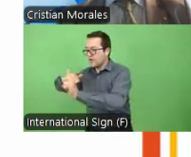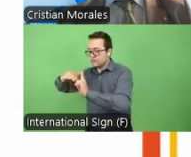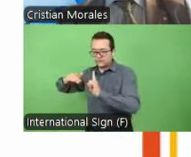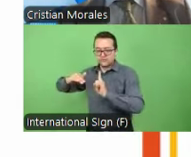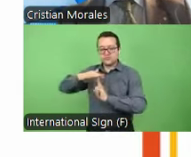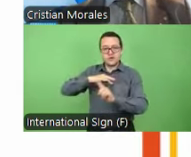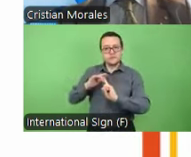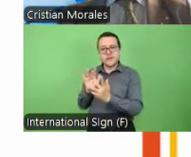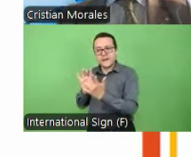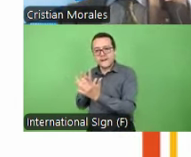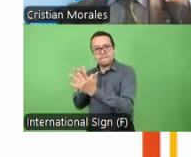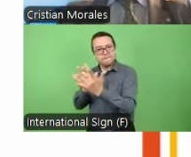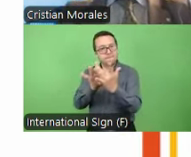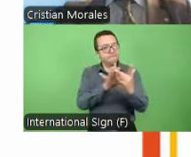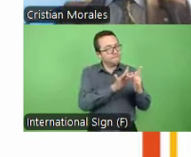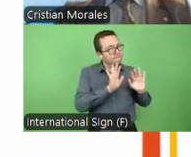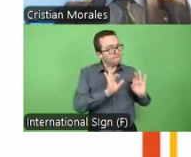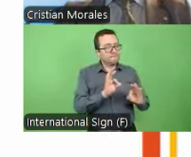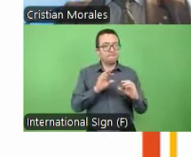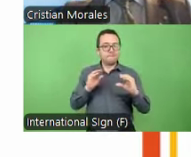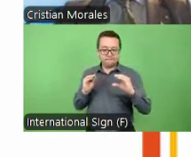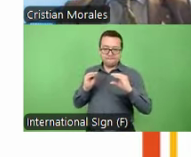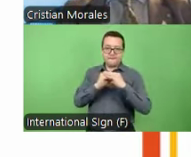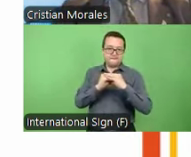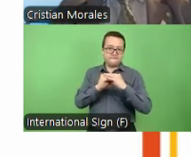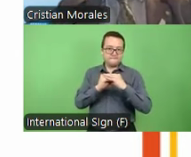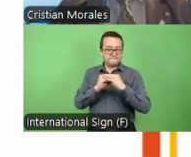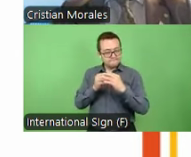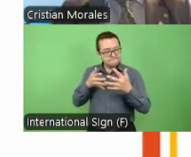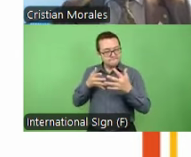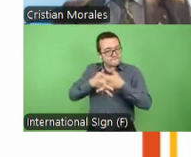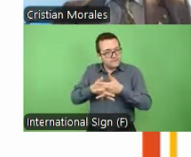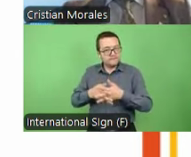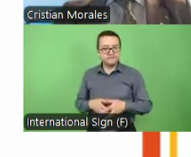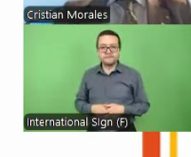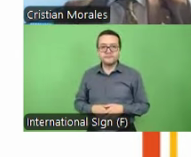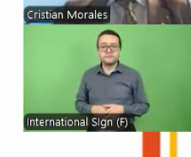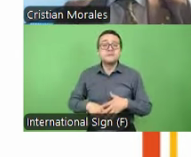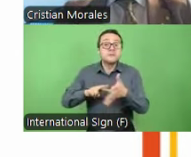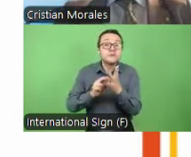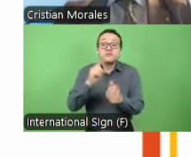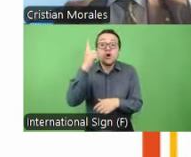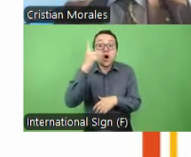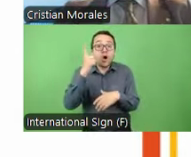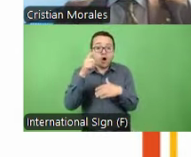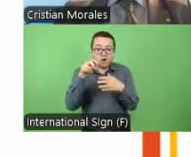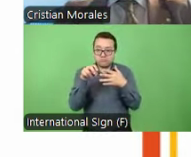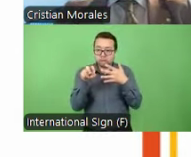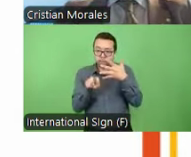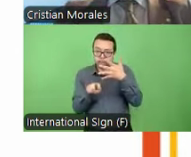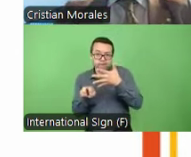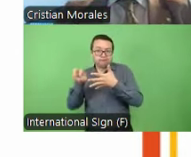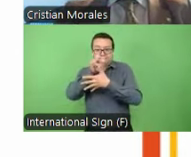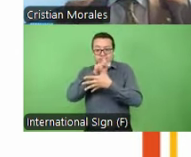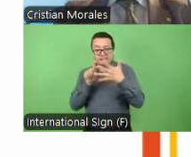esto para nosotros es Et fundamental, pour no nous, solamente por la perspectiva de atención cela est primaria, sino essentiel por la necesidad de